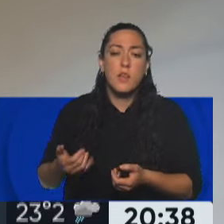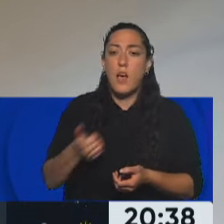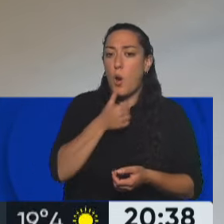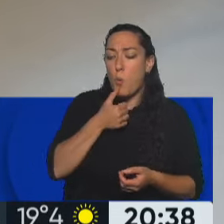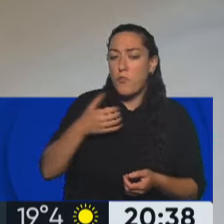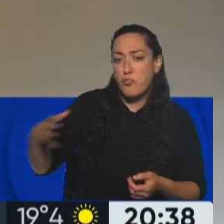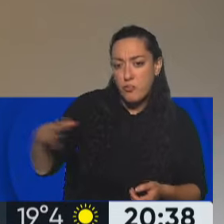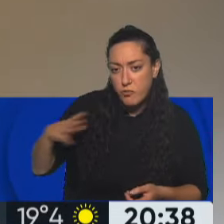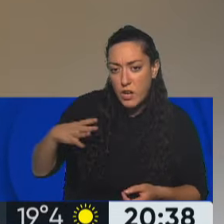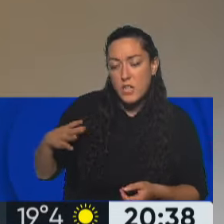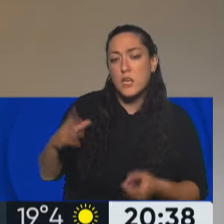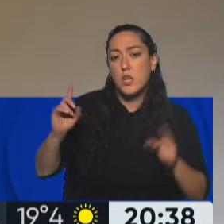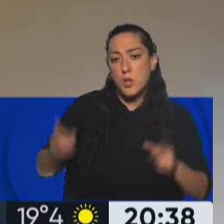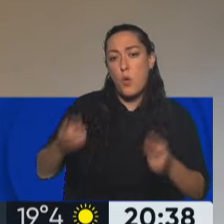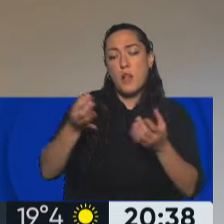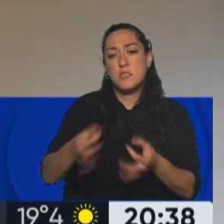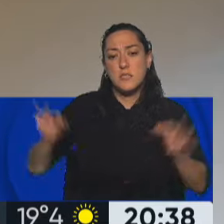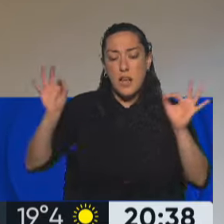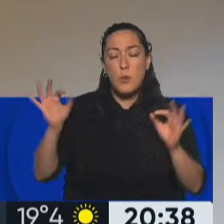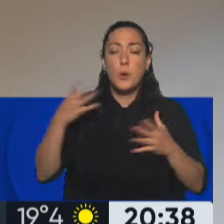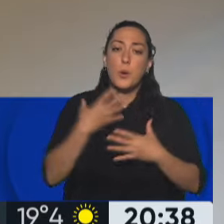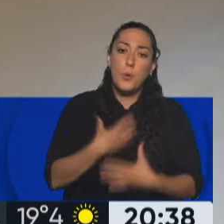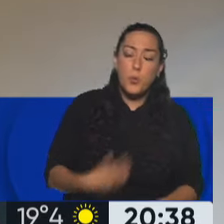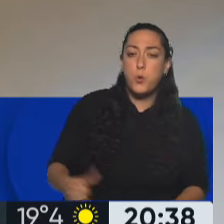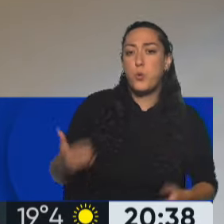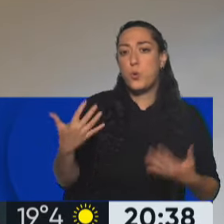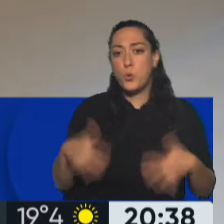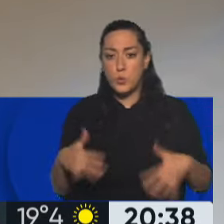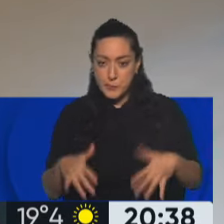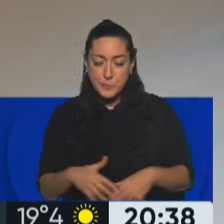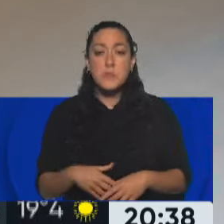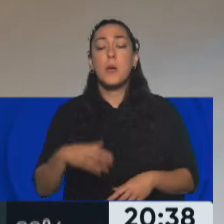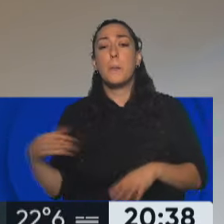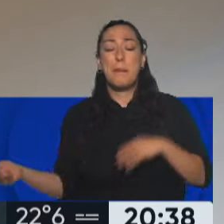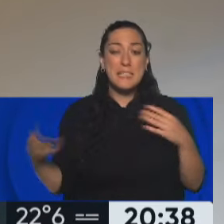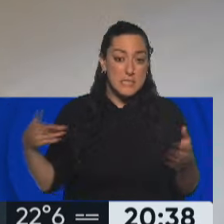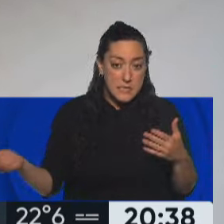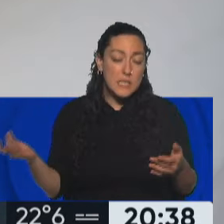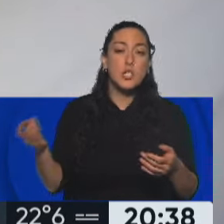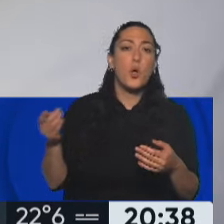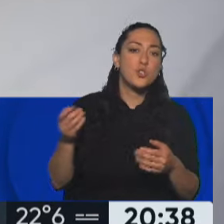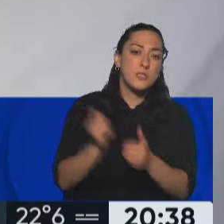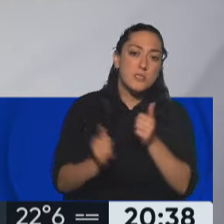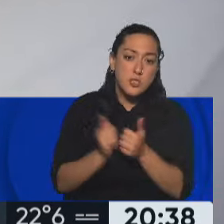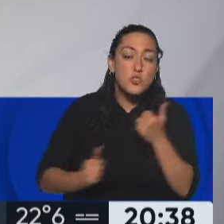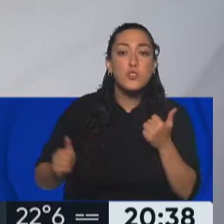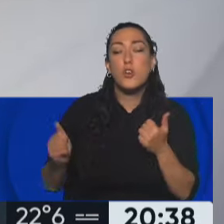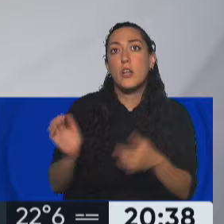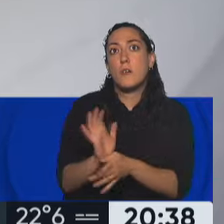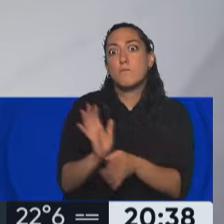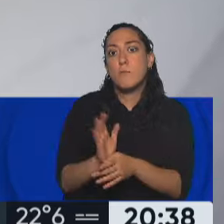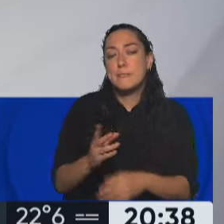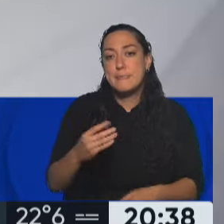deshidratado. Haberlo salvado oxigena estos tiempos. Para los vecinos, esta historia es una inyección